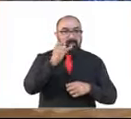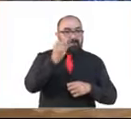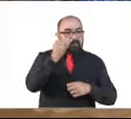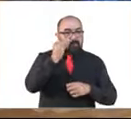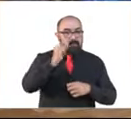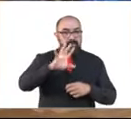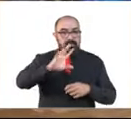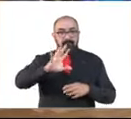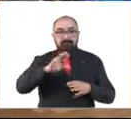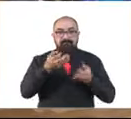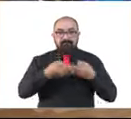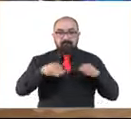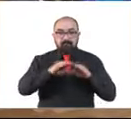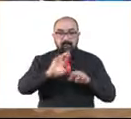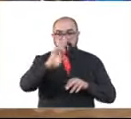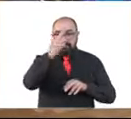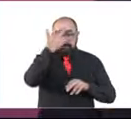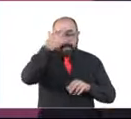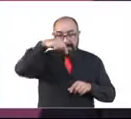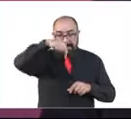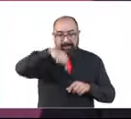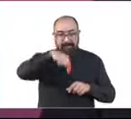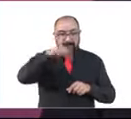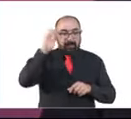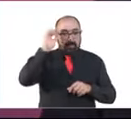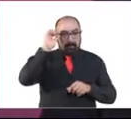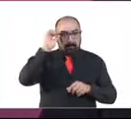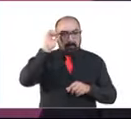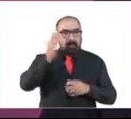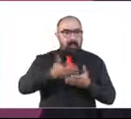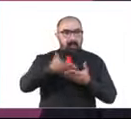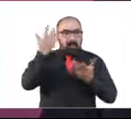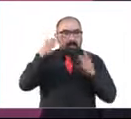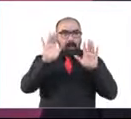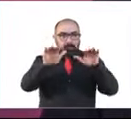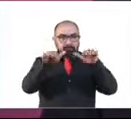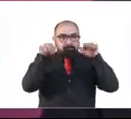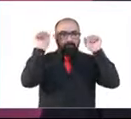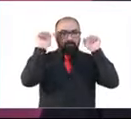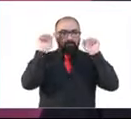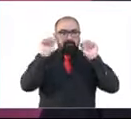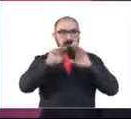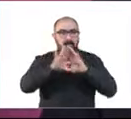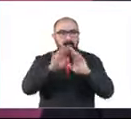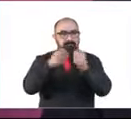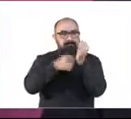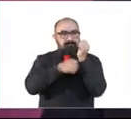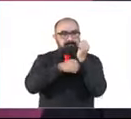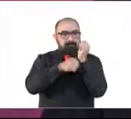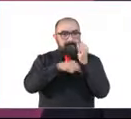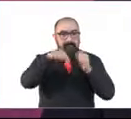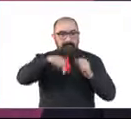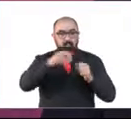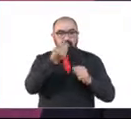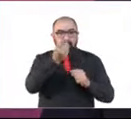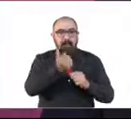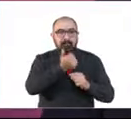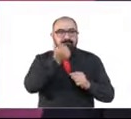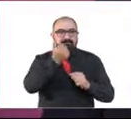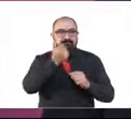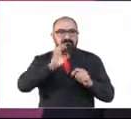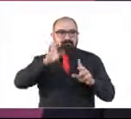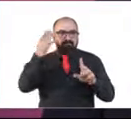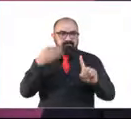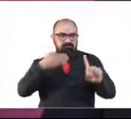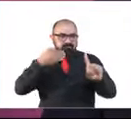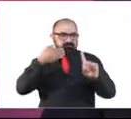recordarlo. Aquí fue donde se escondieron muchos estudiantes de la represión que